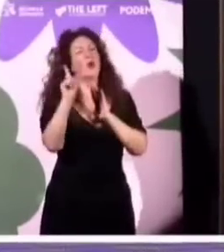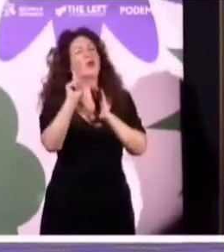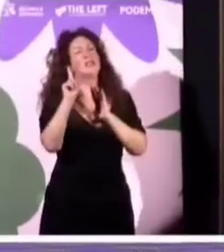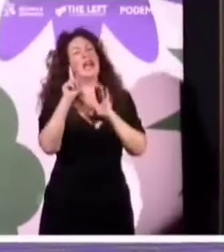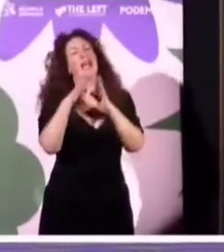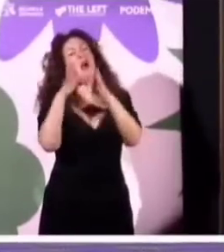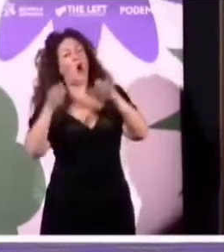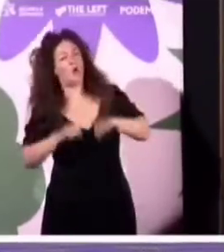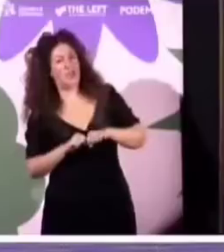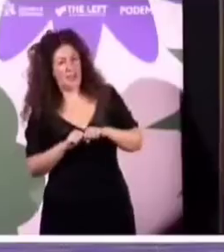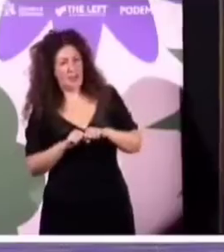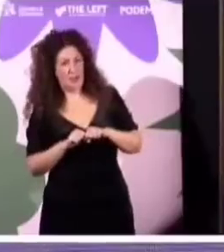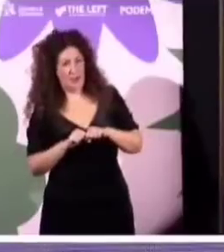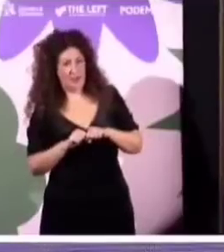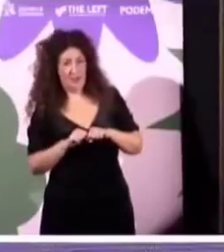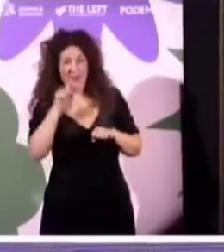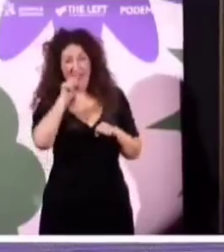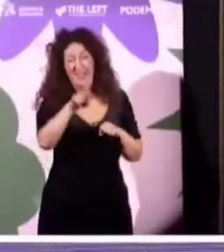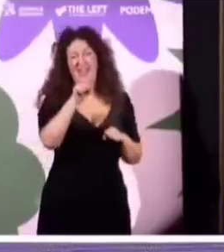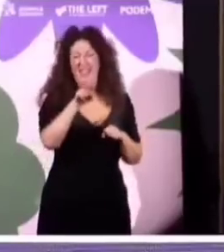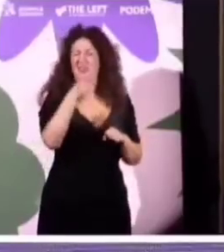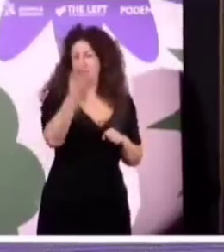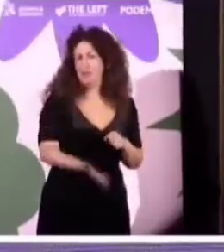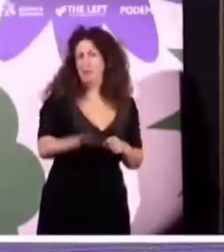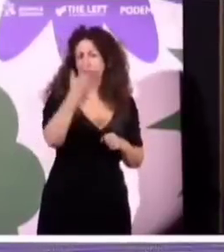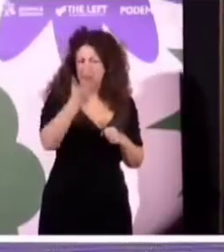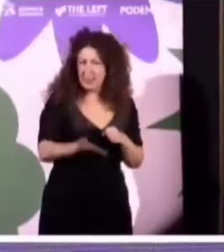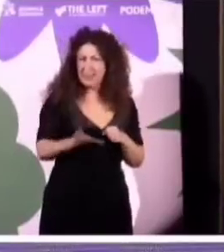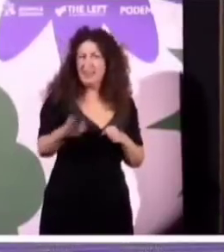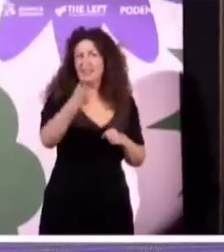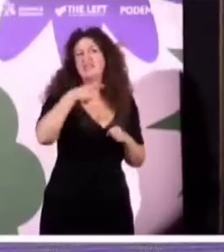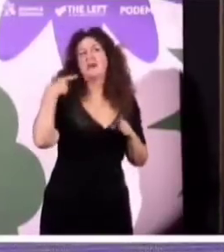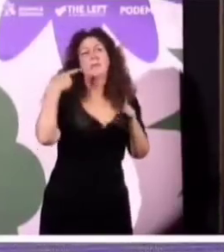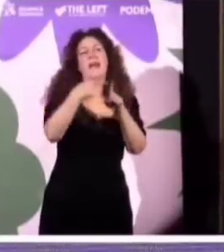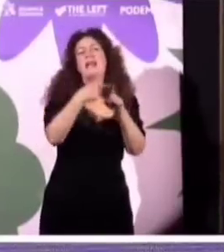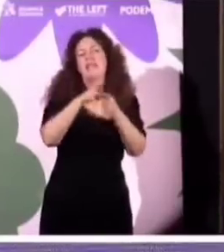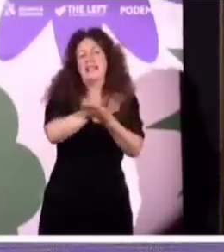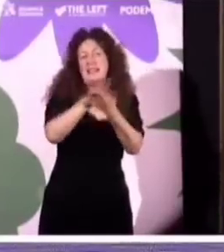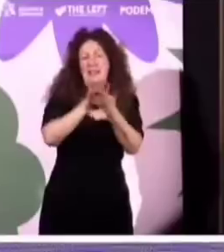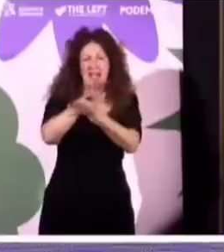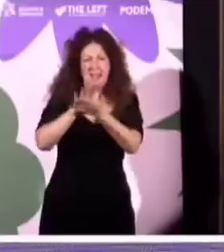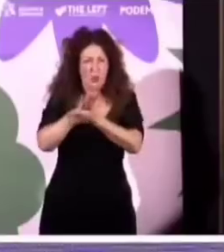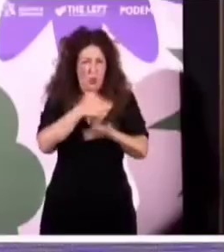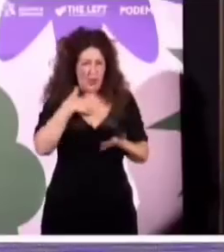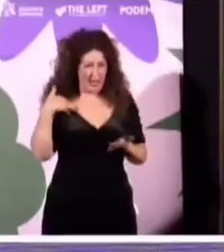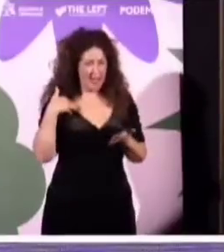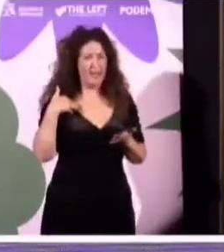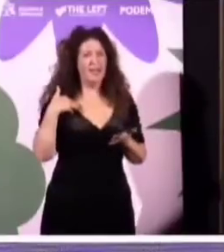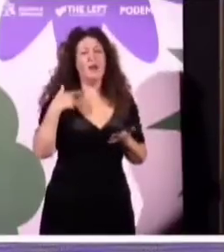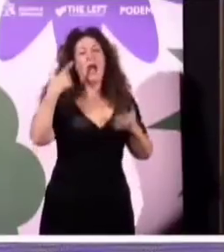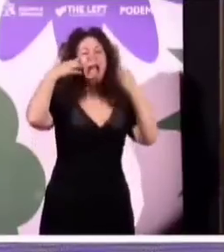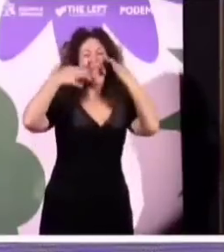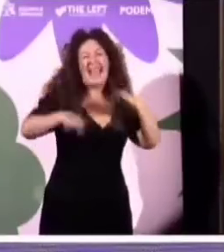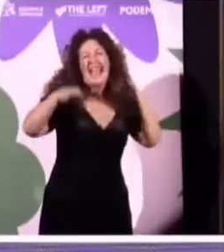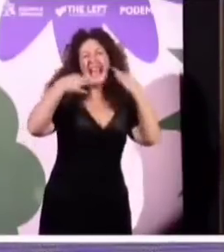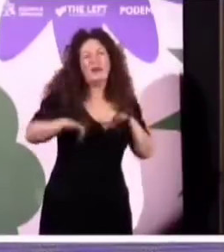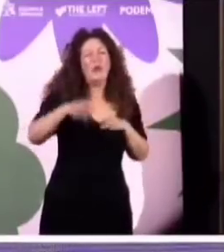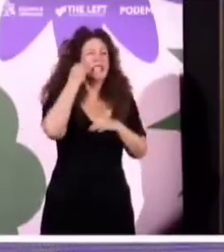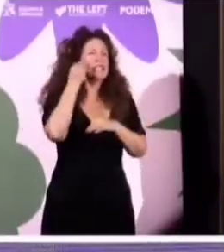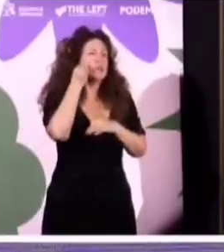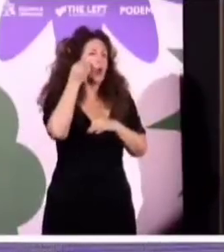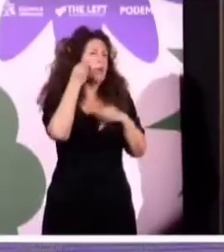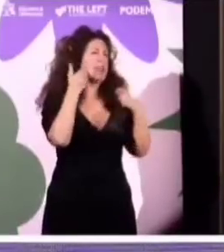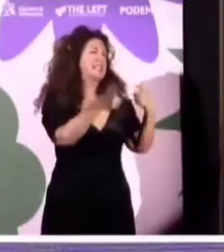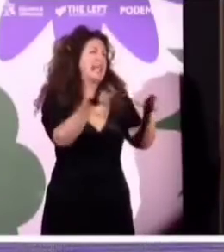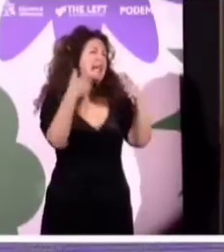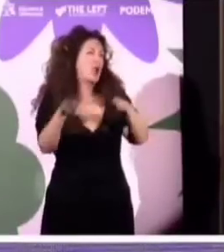consenso. Eso es enormemente importante y eso es lo que pretenden destruir. Con la ingenuidad estúpida de muchos sectores de